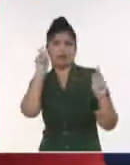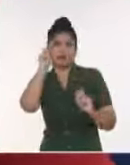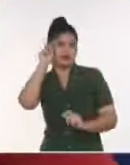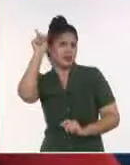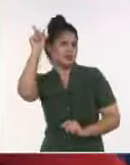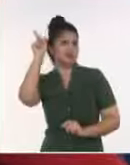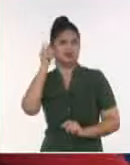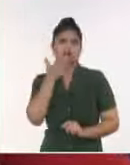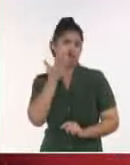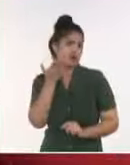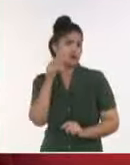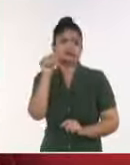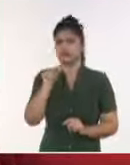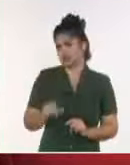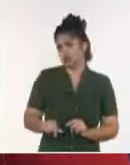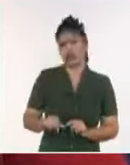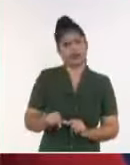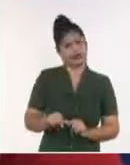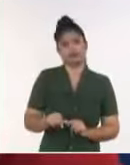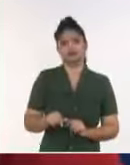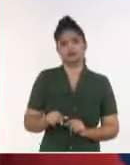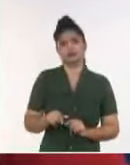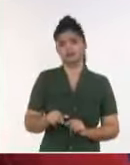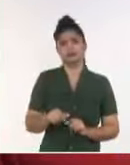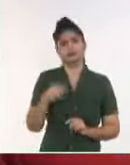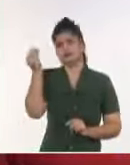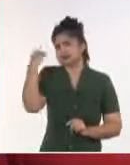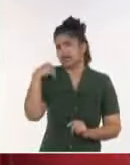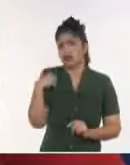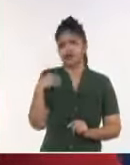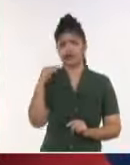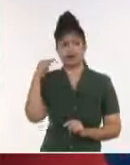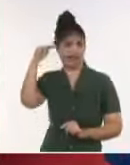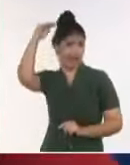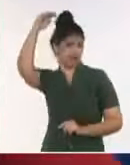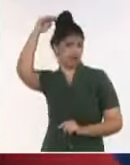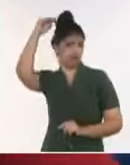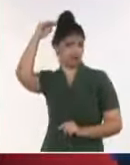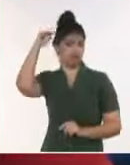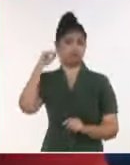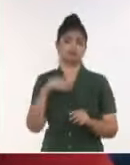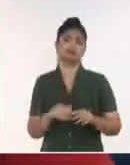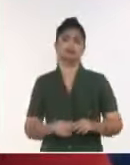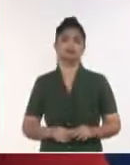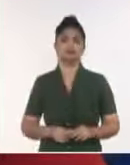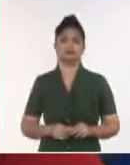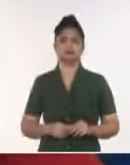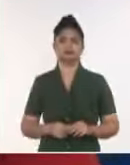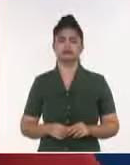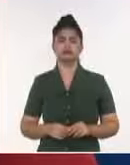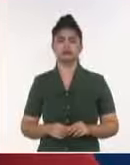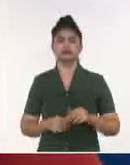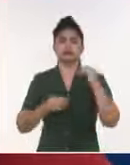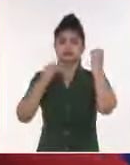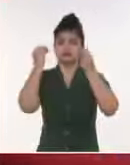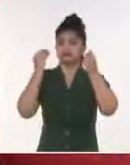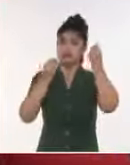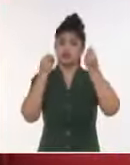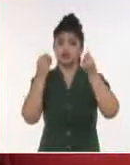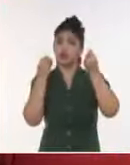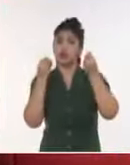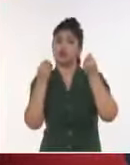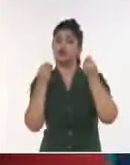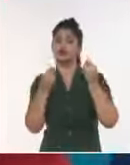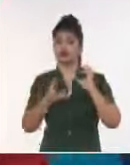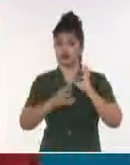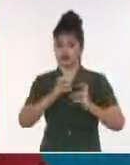técnicamente es bueno, un luchador alto, muy espigado, pero pienso que el estilo